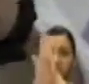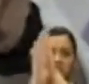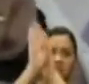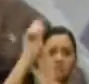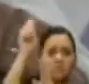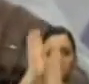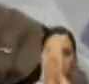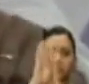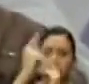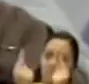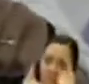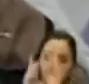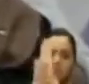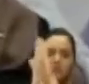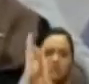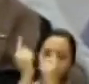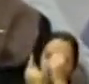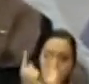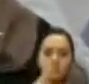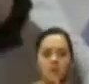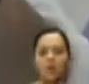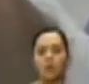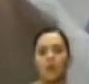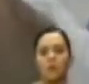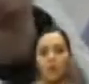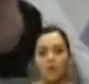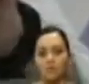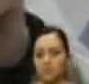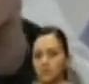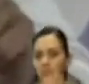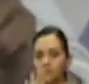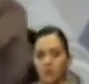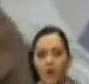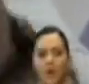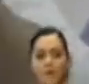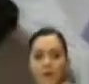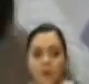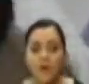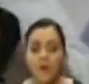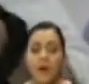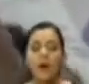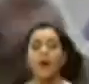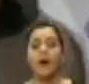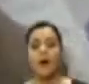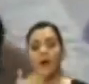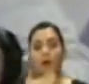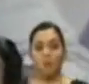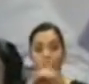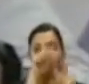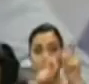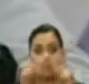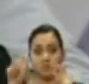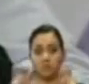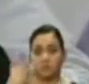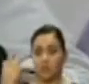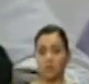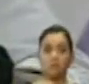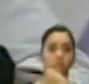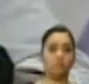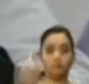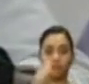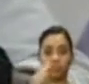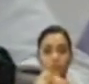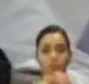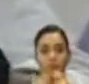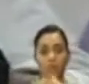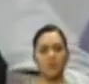urnas. Eso es lo democrático. Pero a reaccionar, pueblo ecuatoriano, si esta gente, como siempre, a la fuerza quiere imponernos un programa de gobierno que